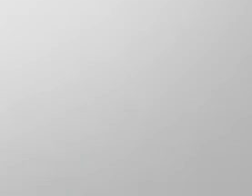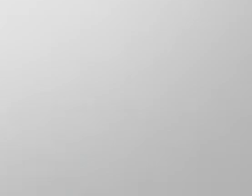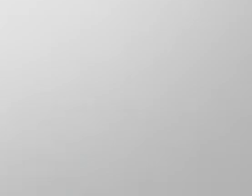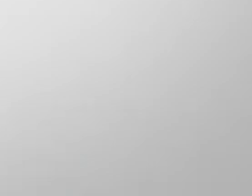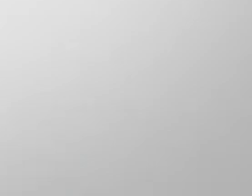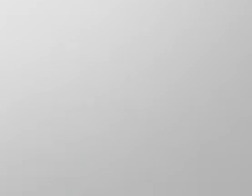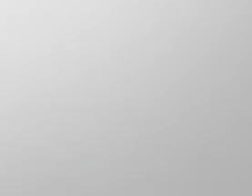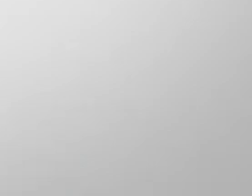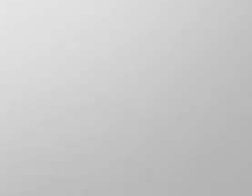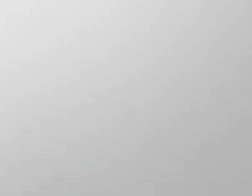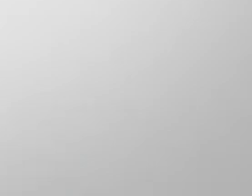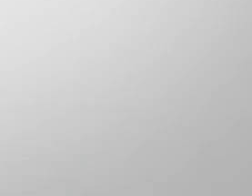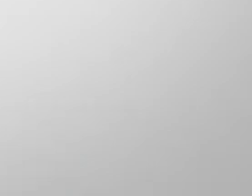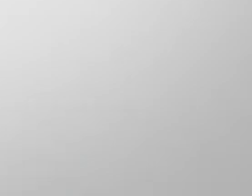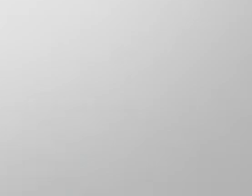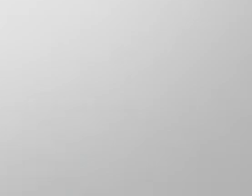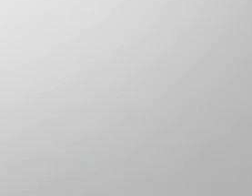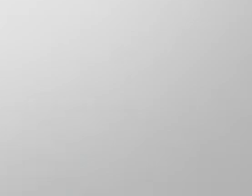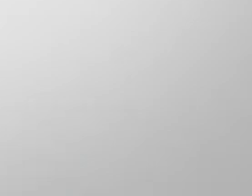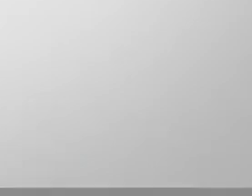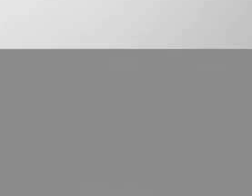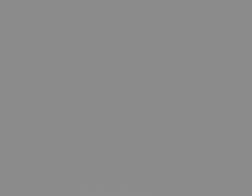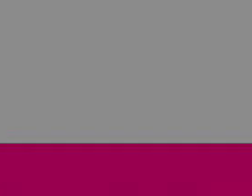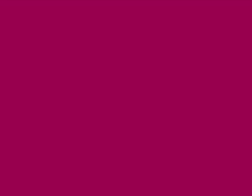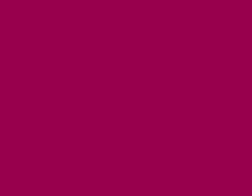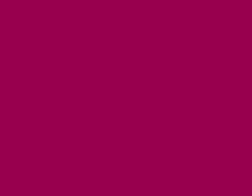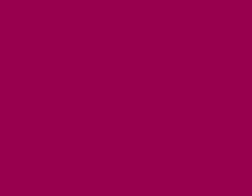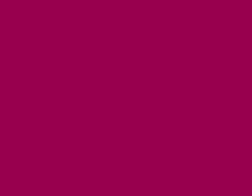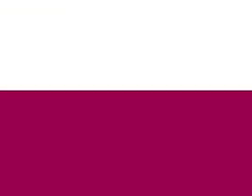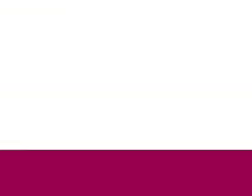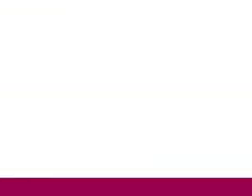legislativoedomex.gob.mx y nuestras redes sociales institucionales.